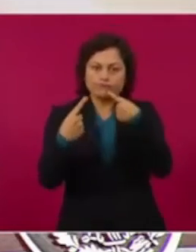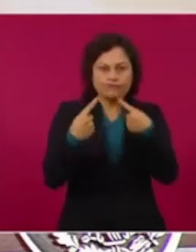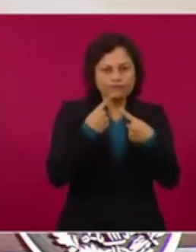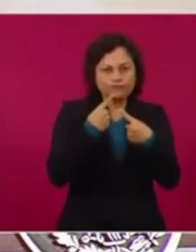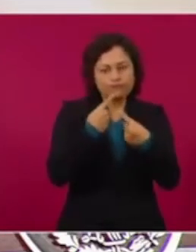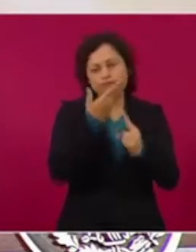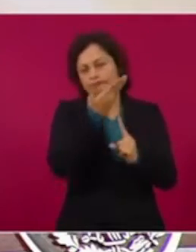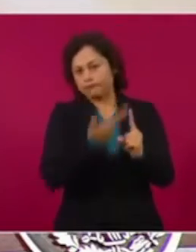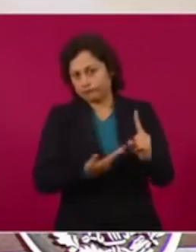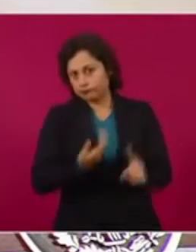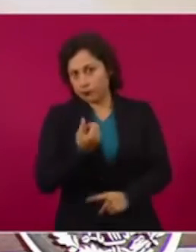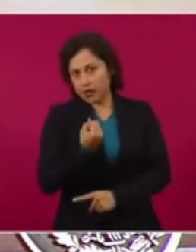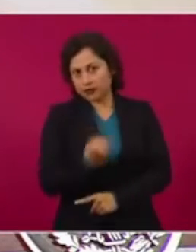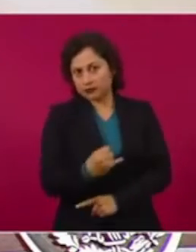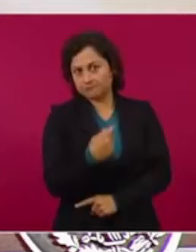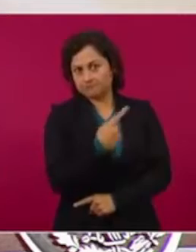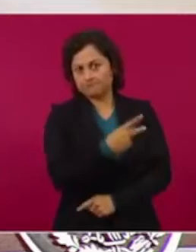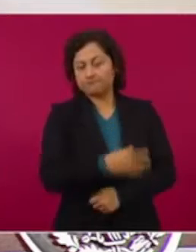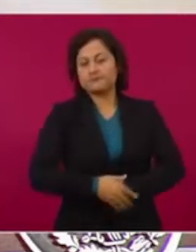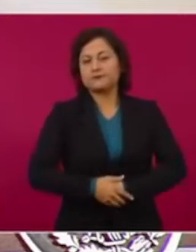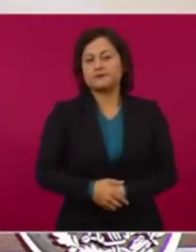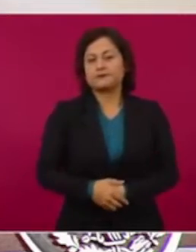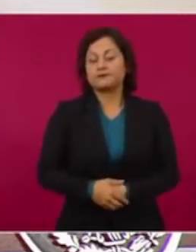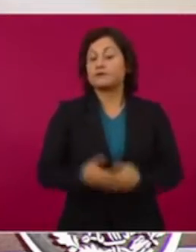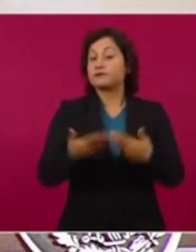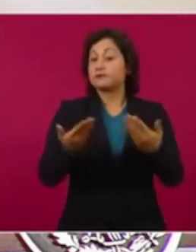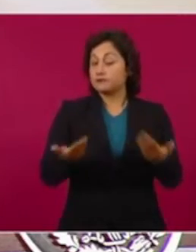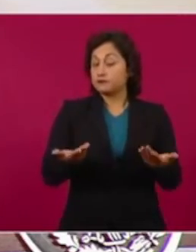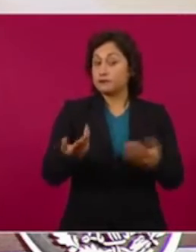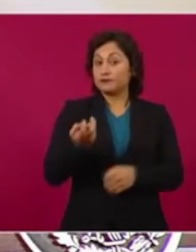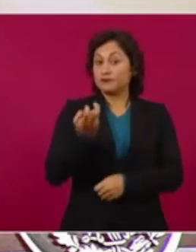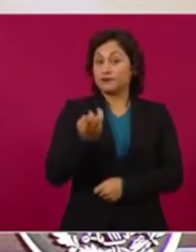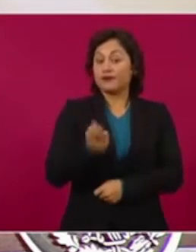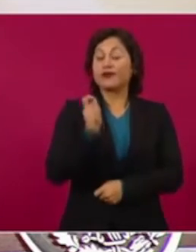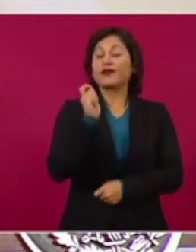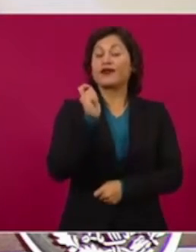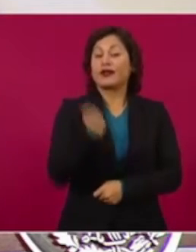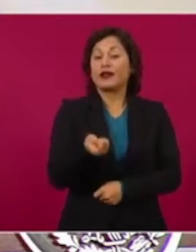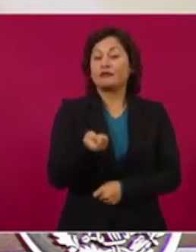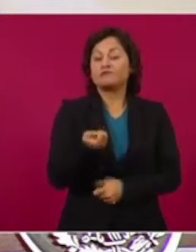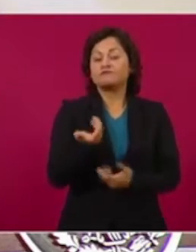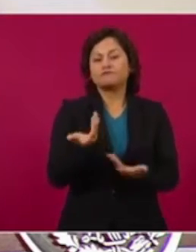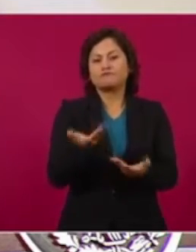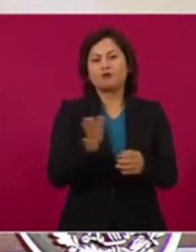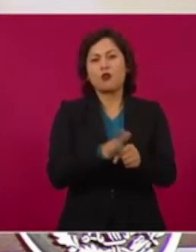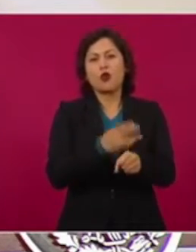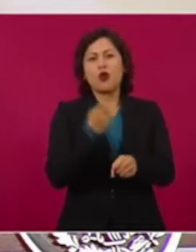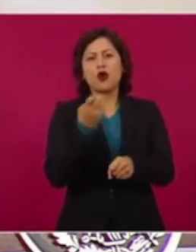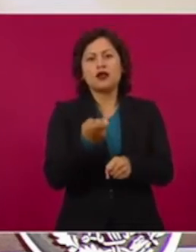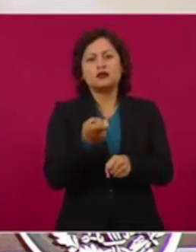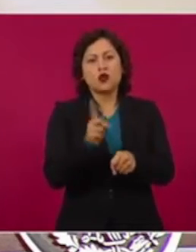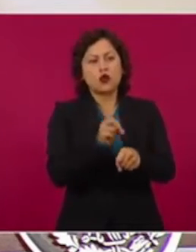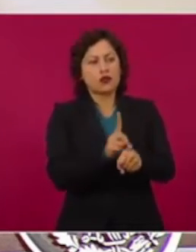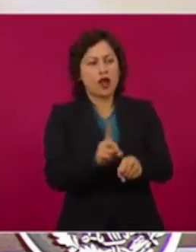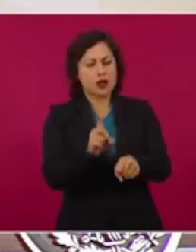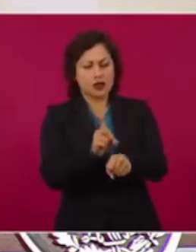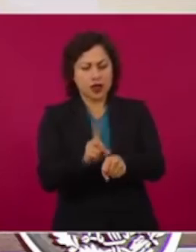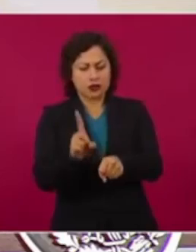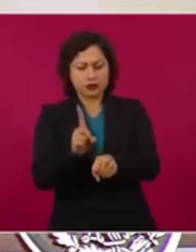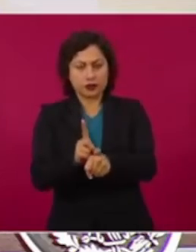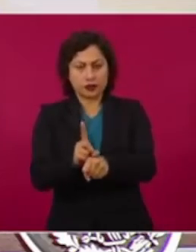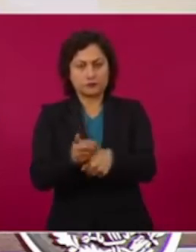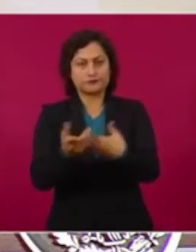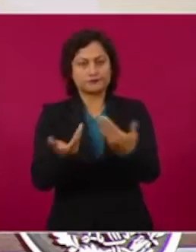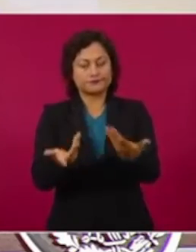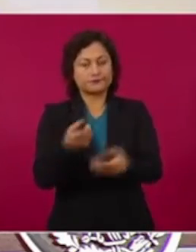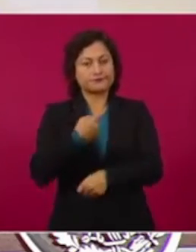Este panorama, este contexto es el que nos permite saber que muchas veces los autos